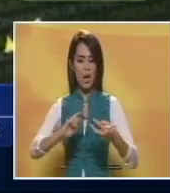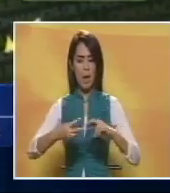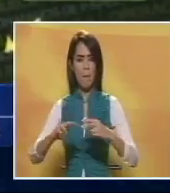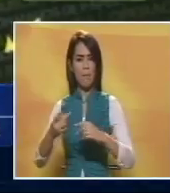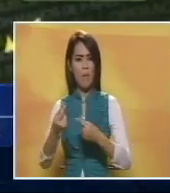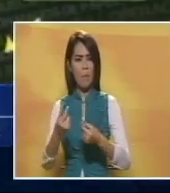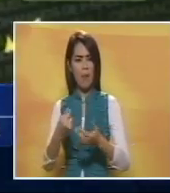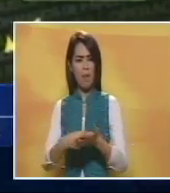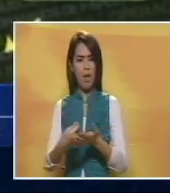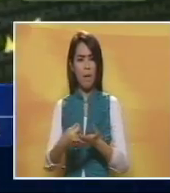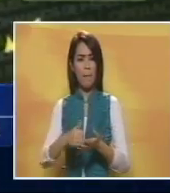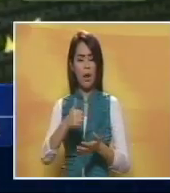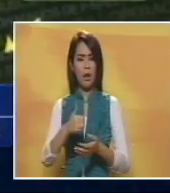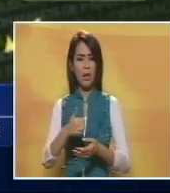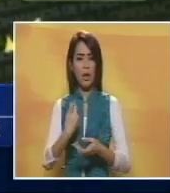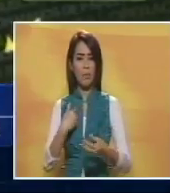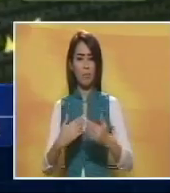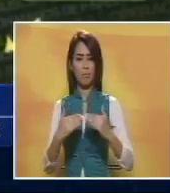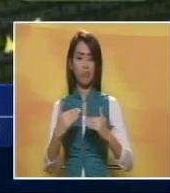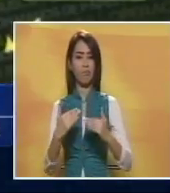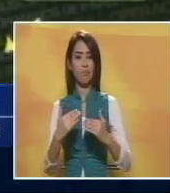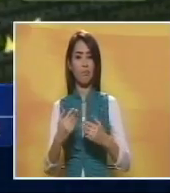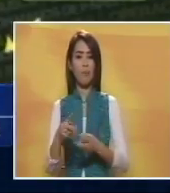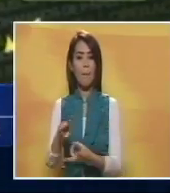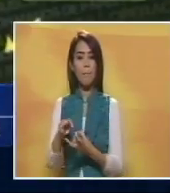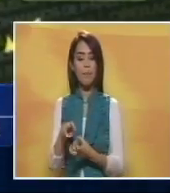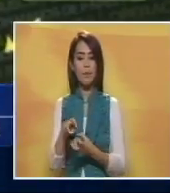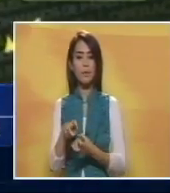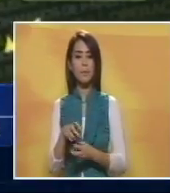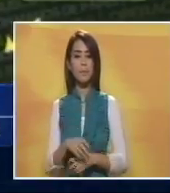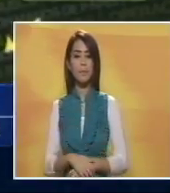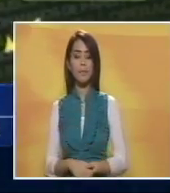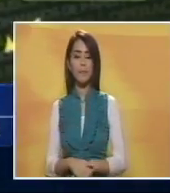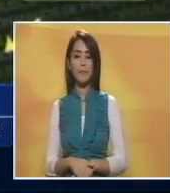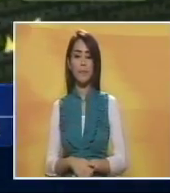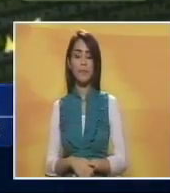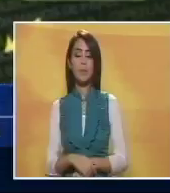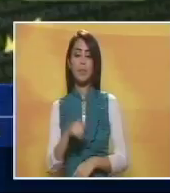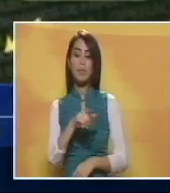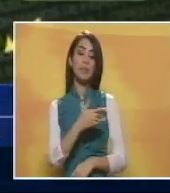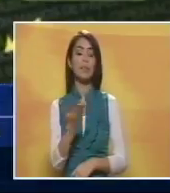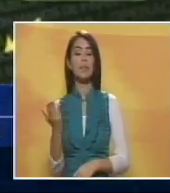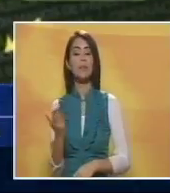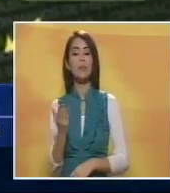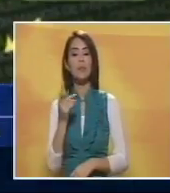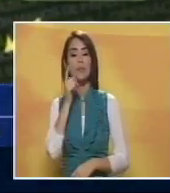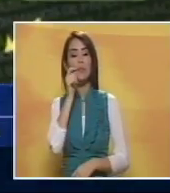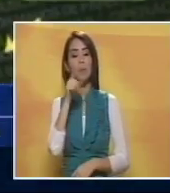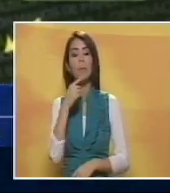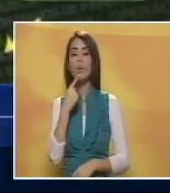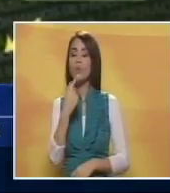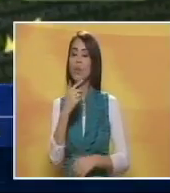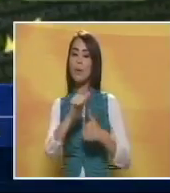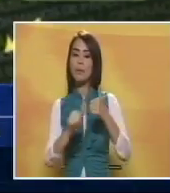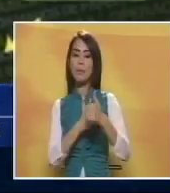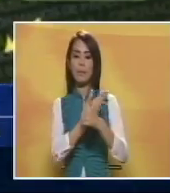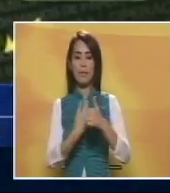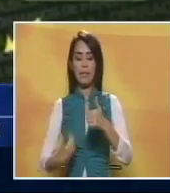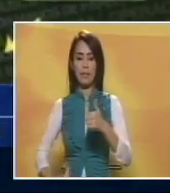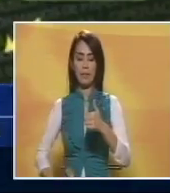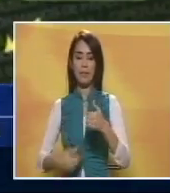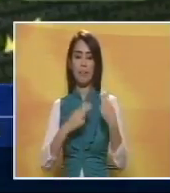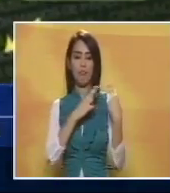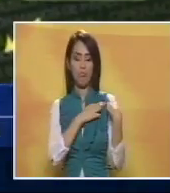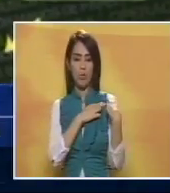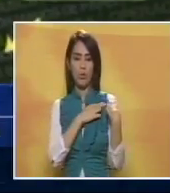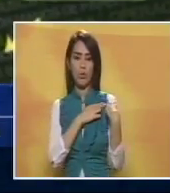para desestabilizar el sistema financiero venezolano. Entre ellos, como lo dijo el vicepresidente, el dueño de